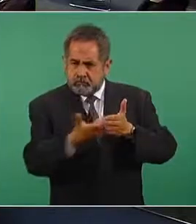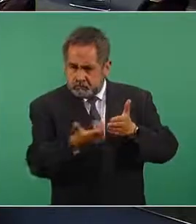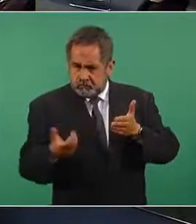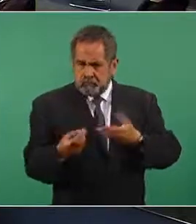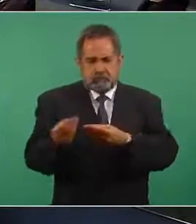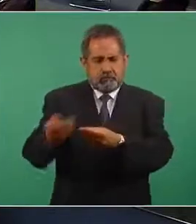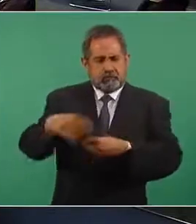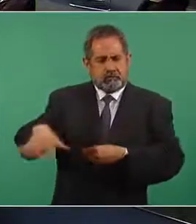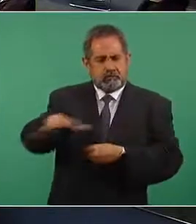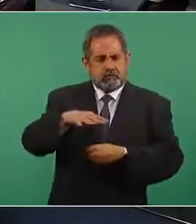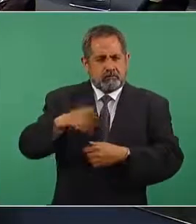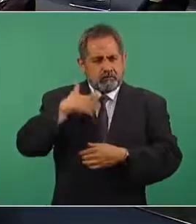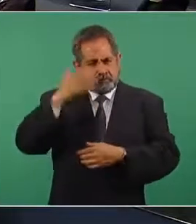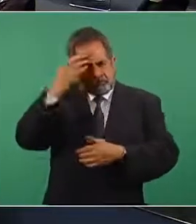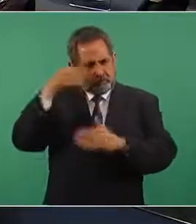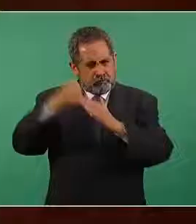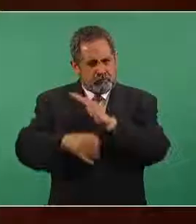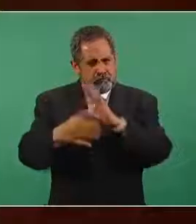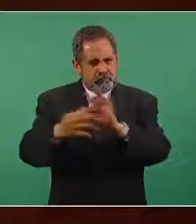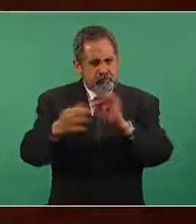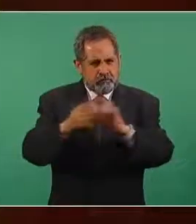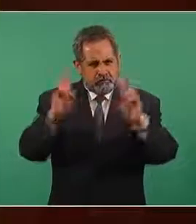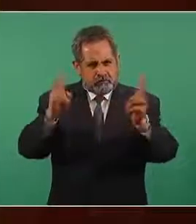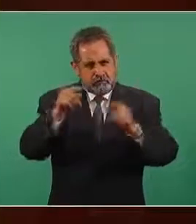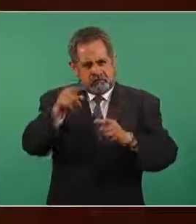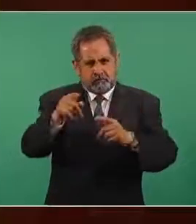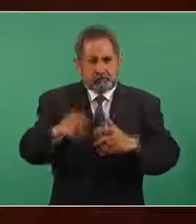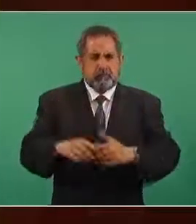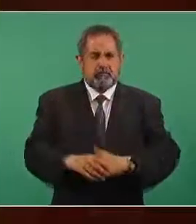presa. ¿Conoce usted ese